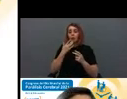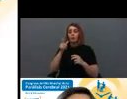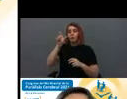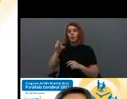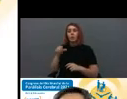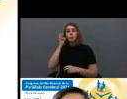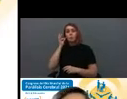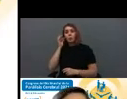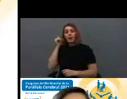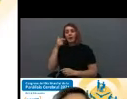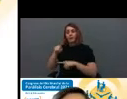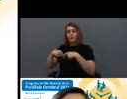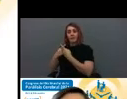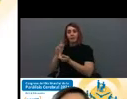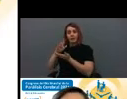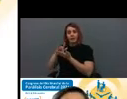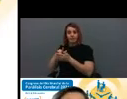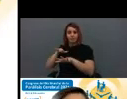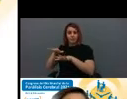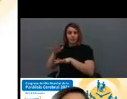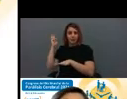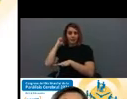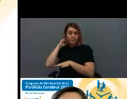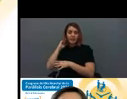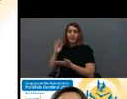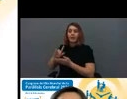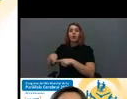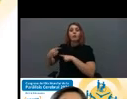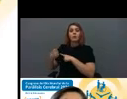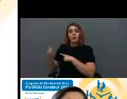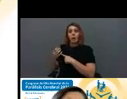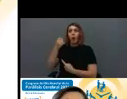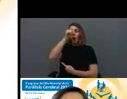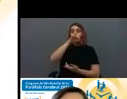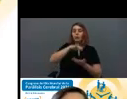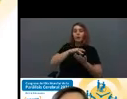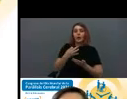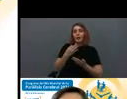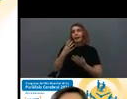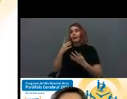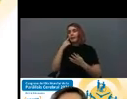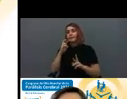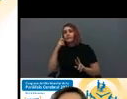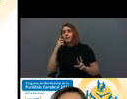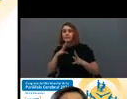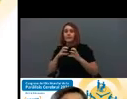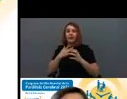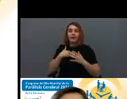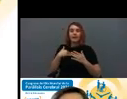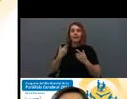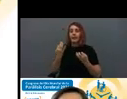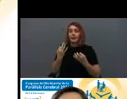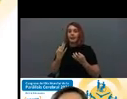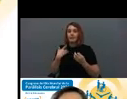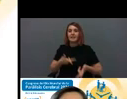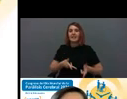mujeres y para las familias del movimiento ASPACE, qué ha supuesto cuidar para los hombres, cuáles eran las expectativas, los deseos, las excedencias y